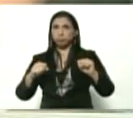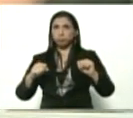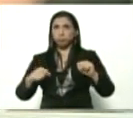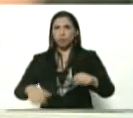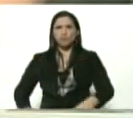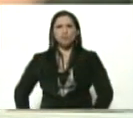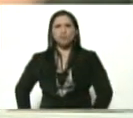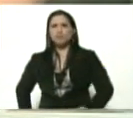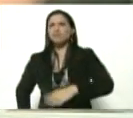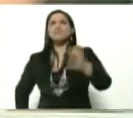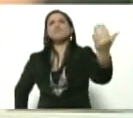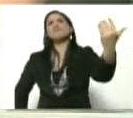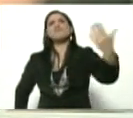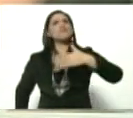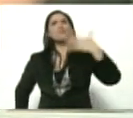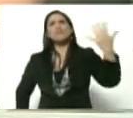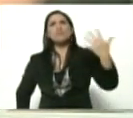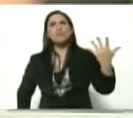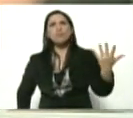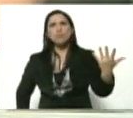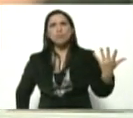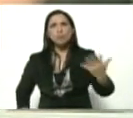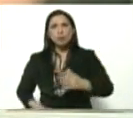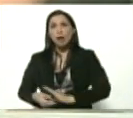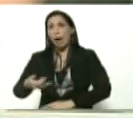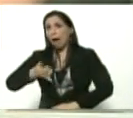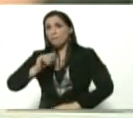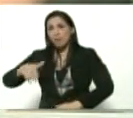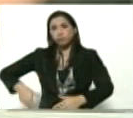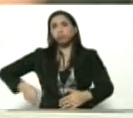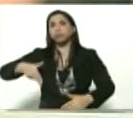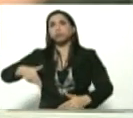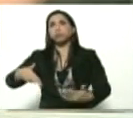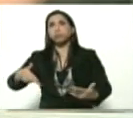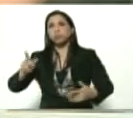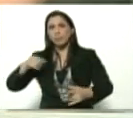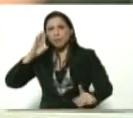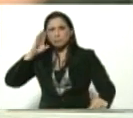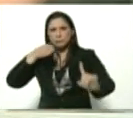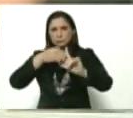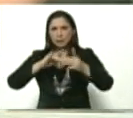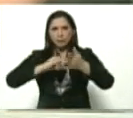pistola salió entrenado en técnicas de abordaje y disparo.